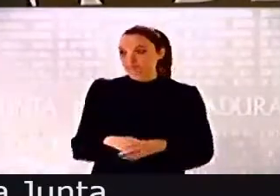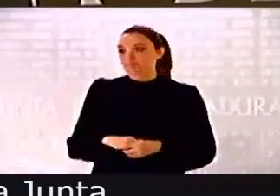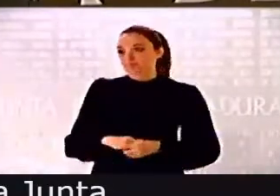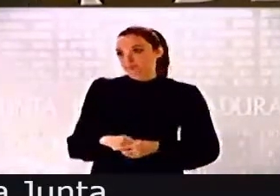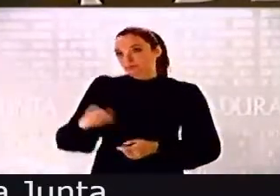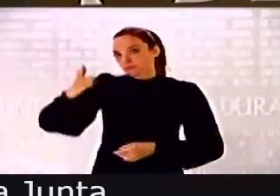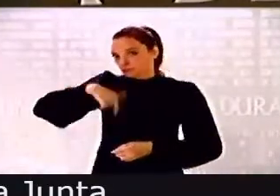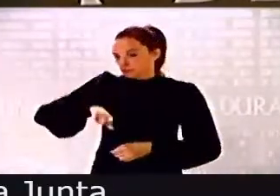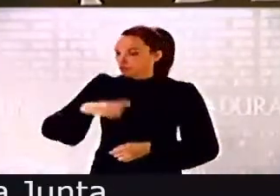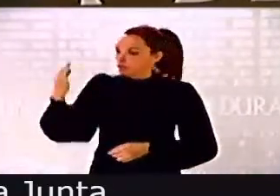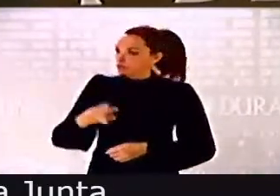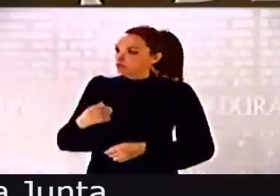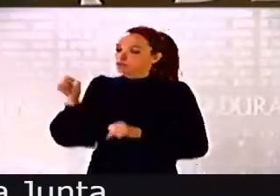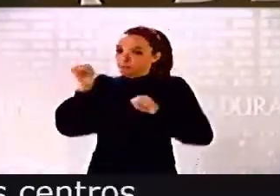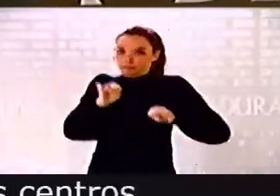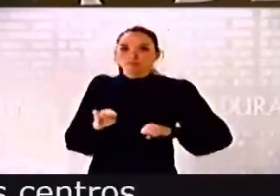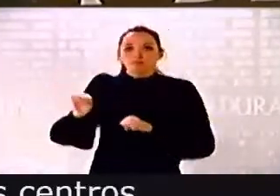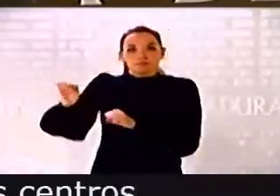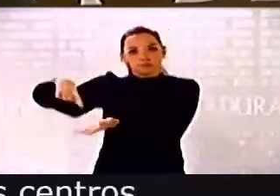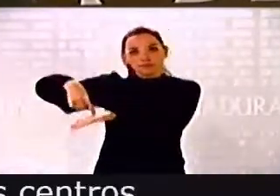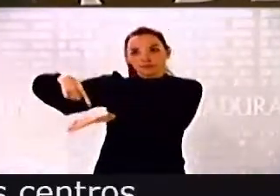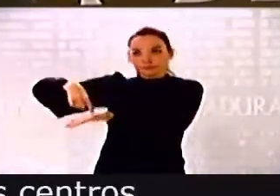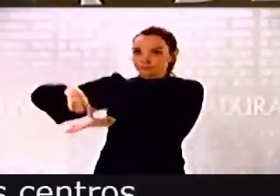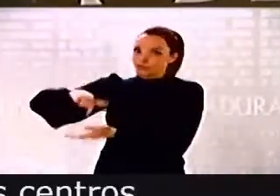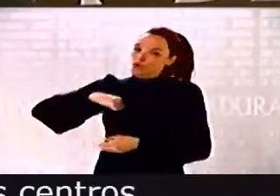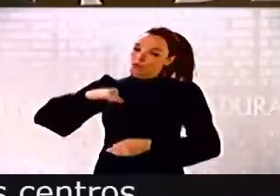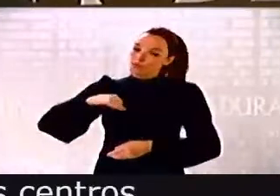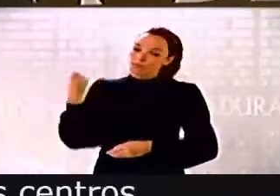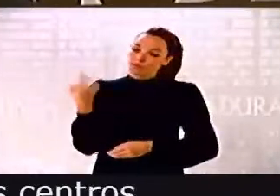Tenemos que incidir en la seguridad de estos centros.